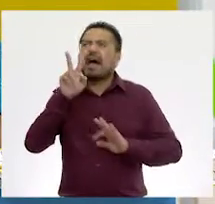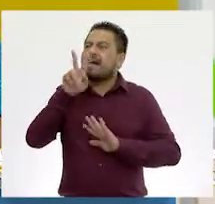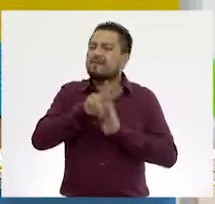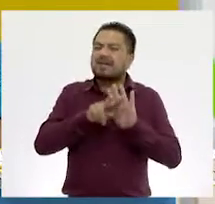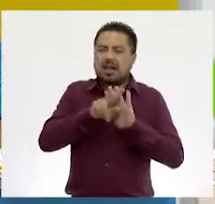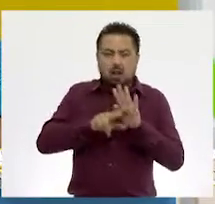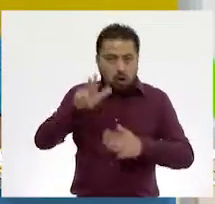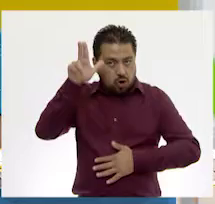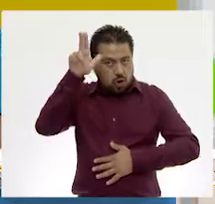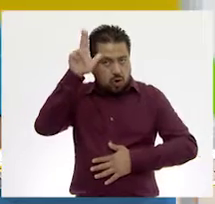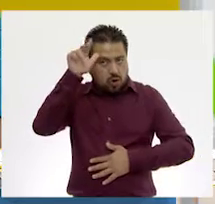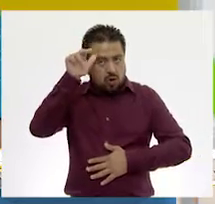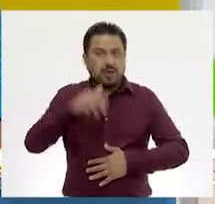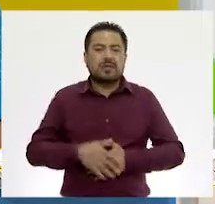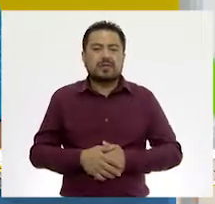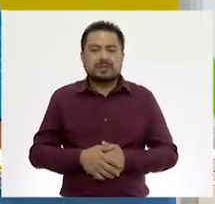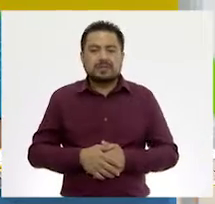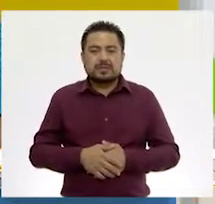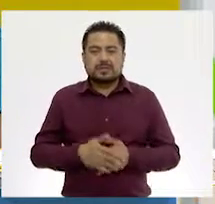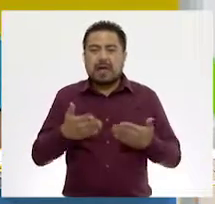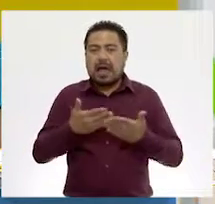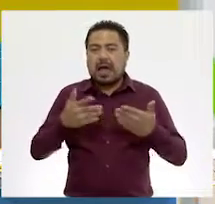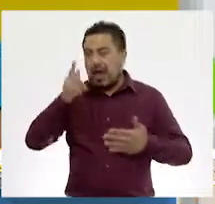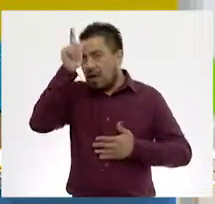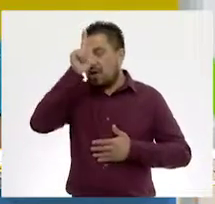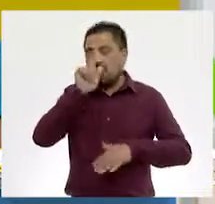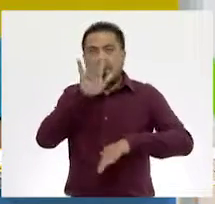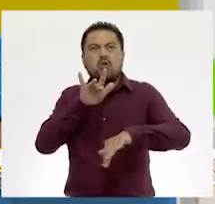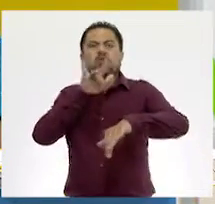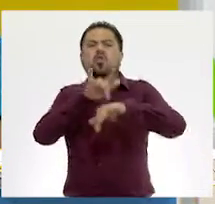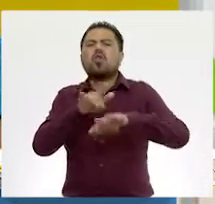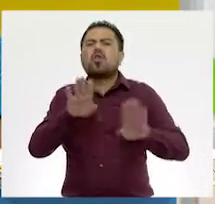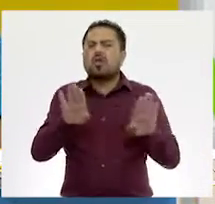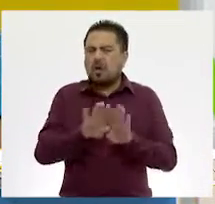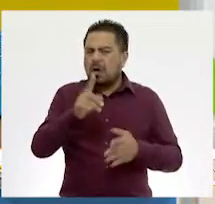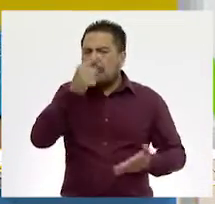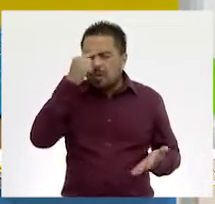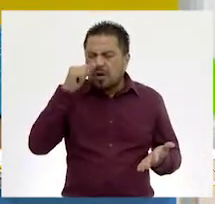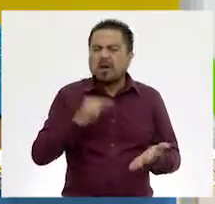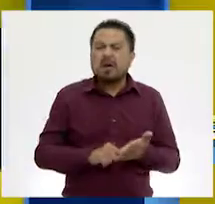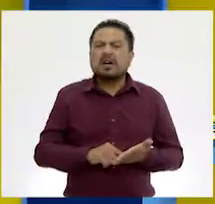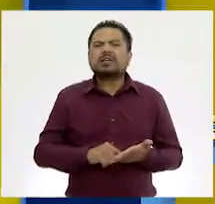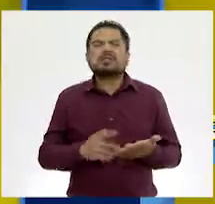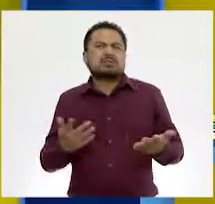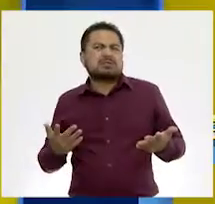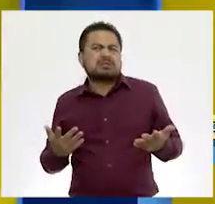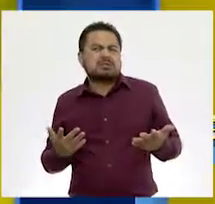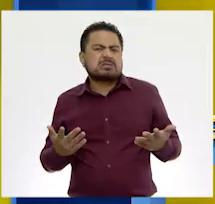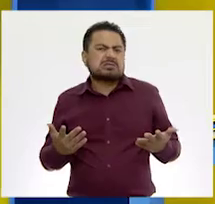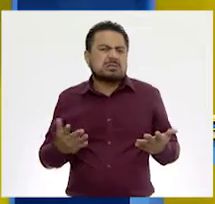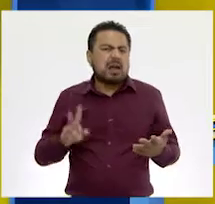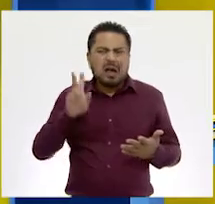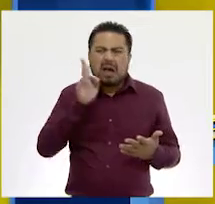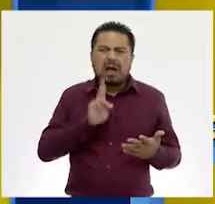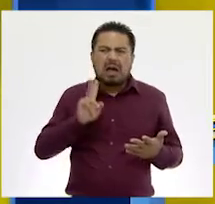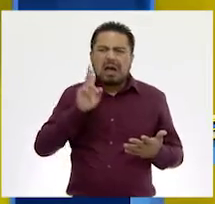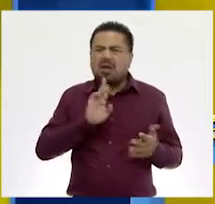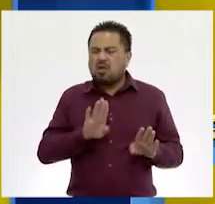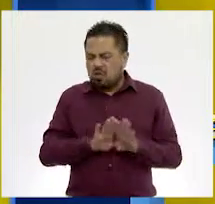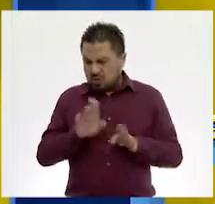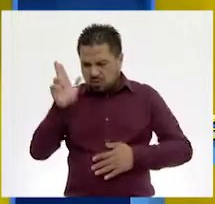del conejo que llegó a la luna. ¿Cómo crees que le habrá hecho ese conejo? ¿Cómo habrá llegado